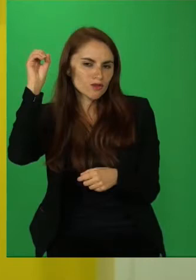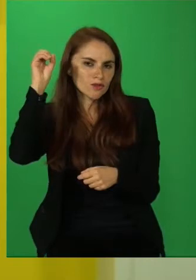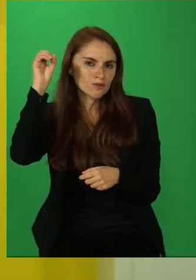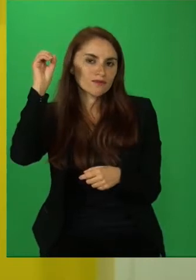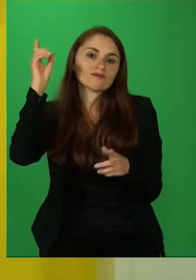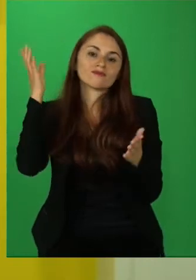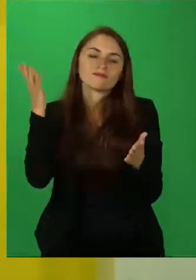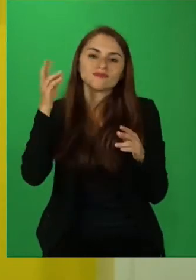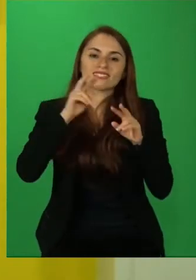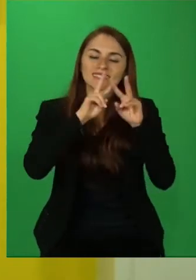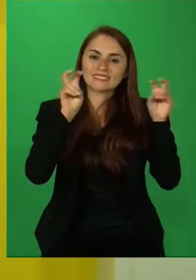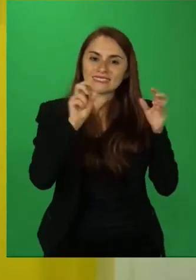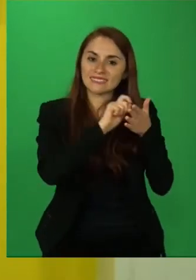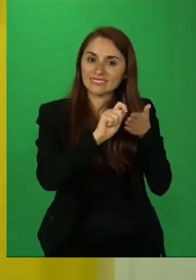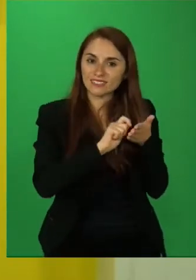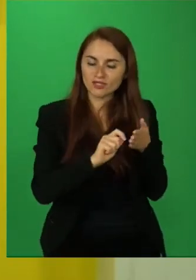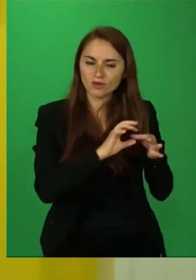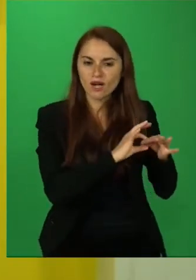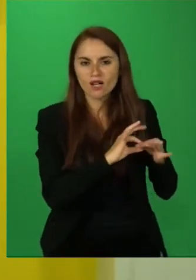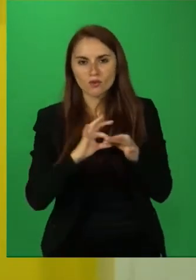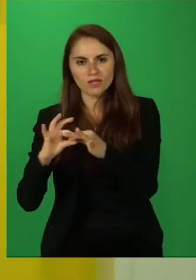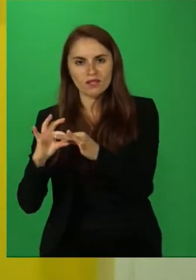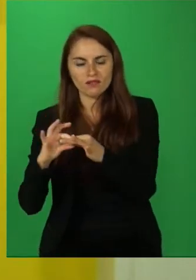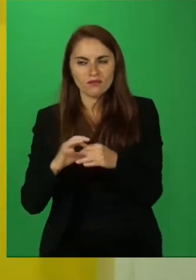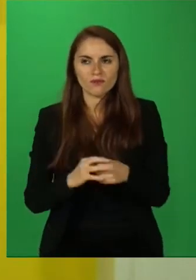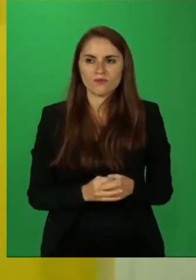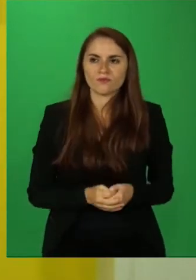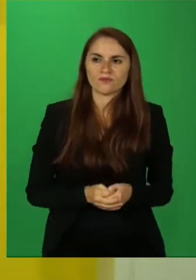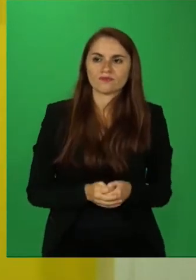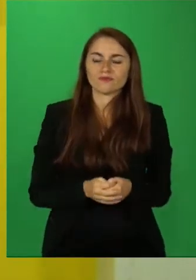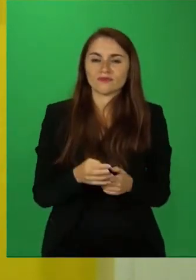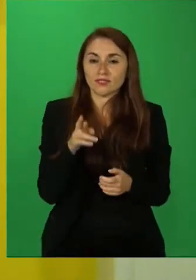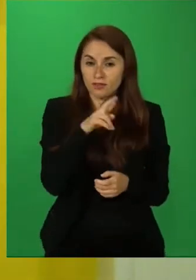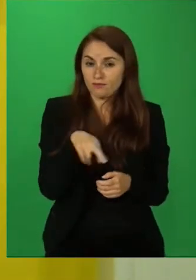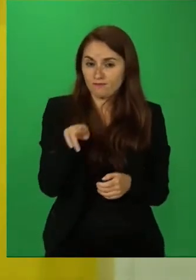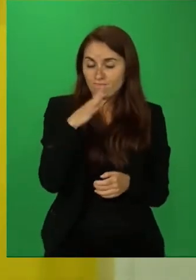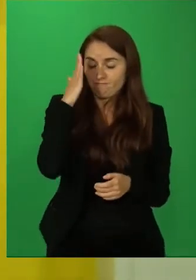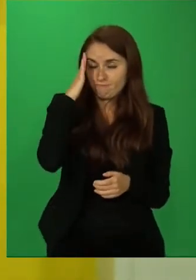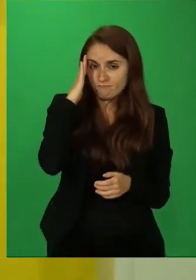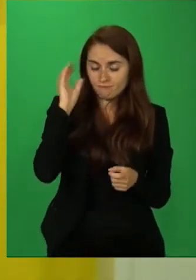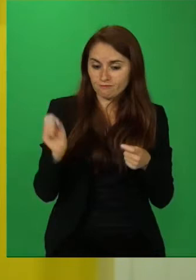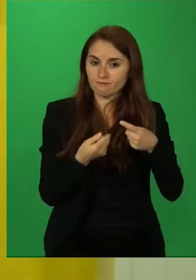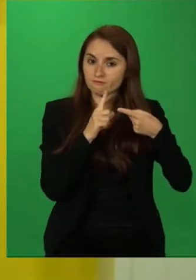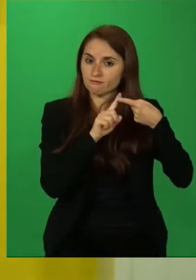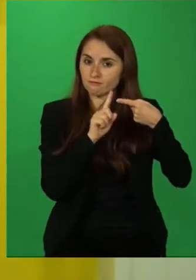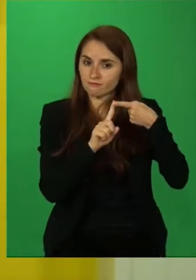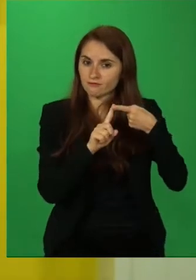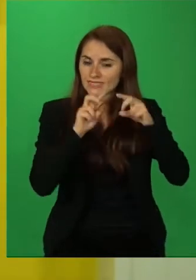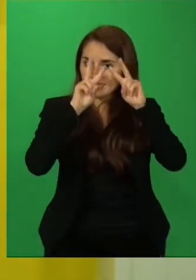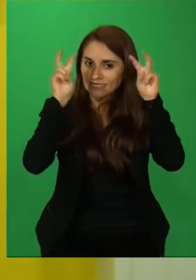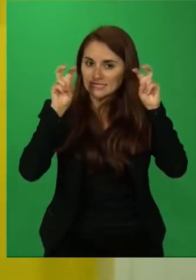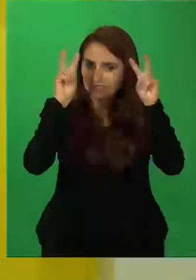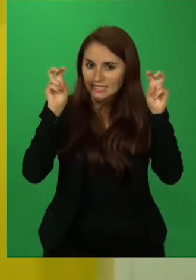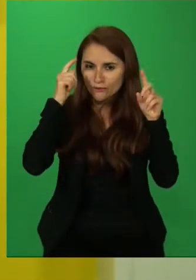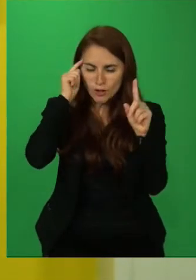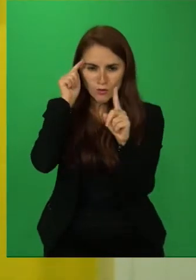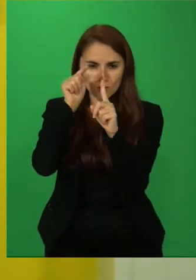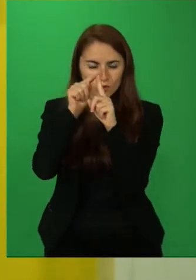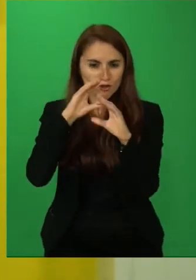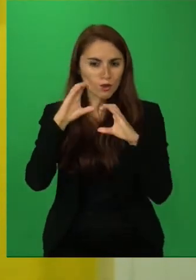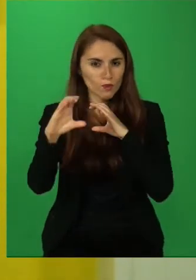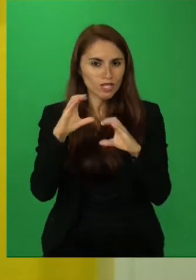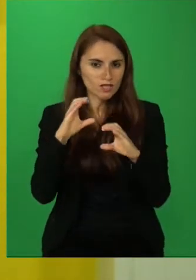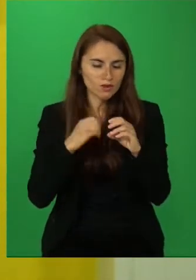texto argumentativo. ¿Sí? Fíjate, hacemos un recuento. Paso 1, tema y propósito